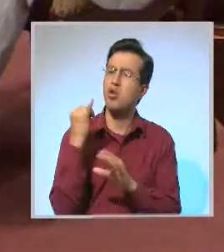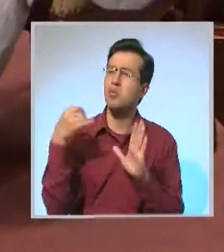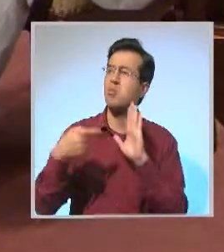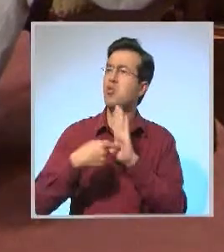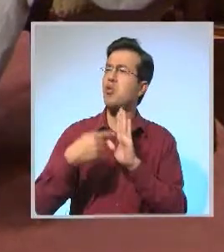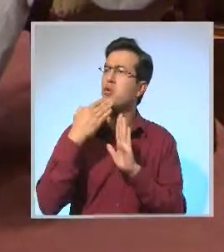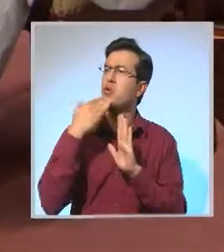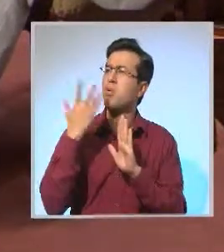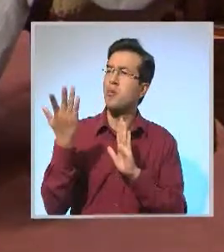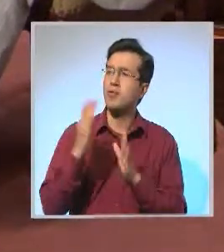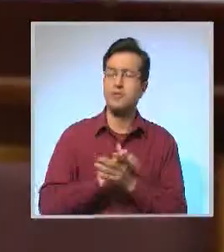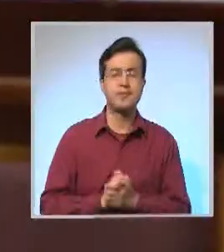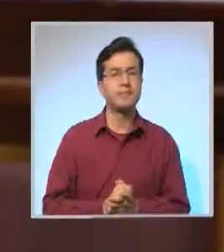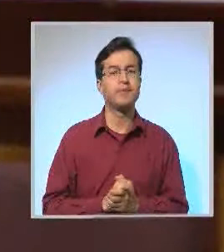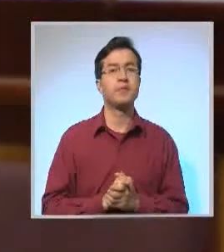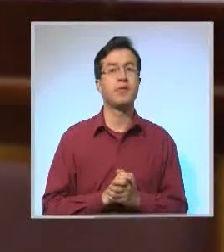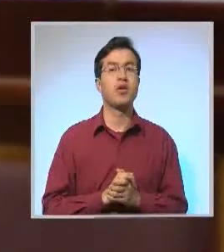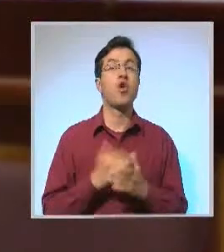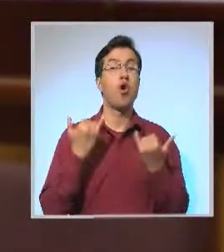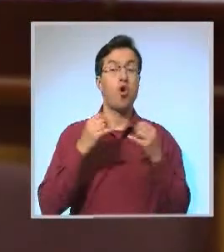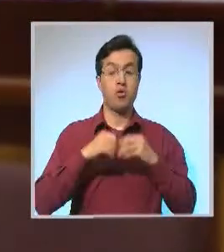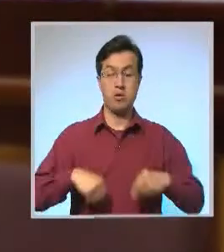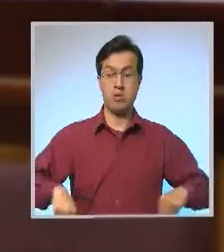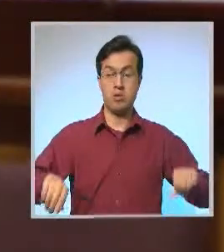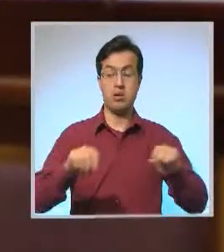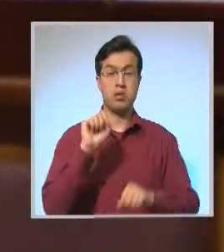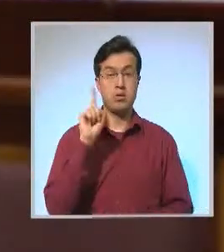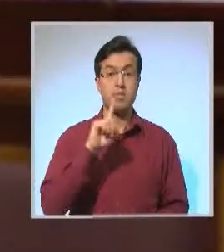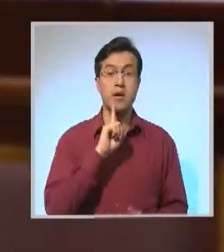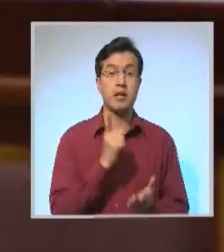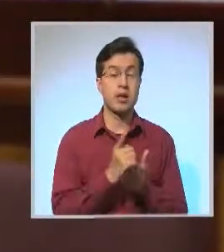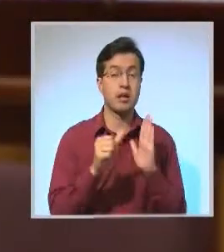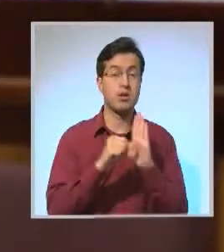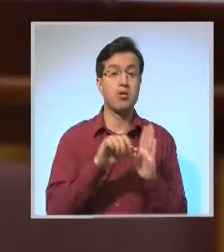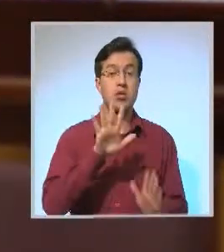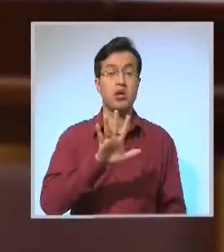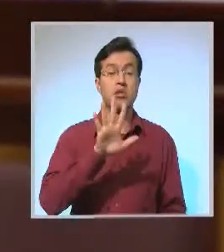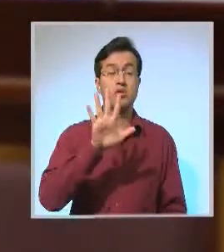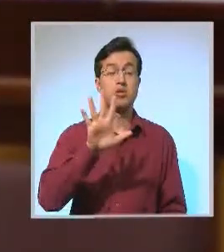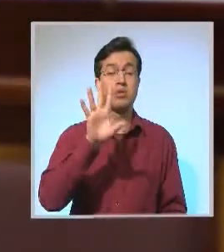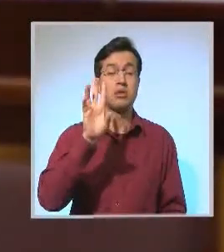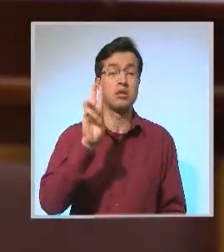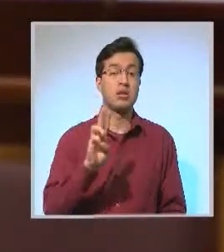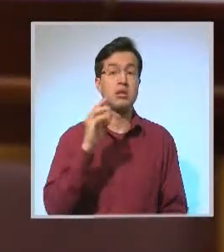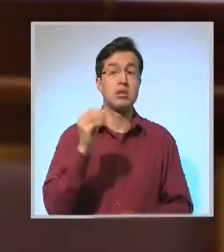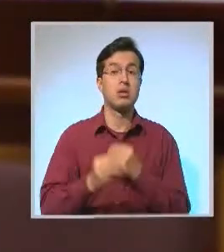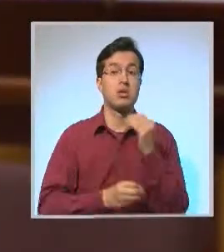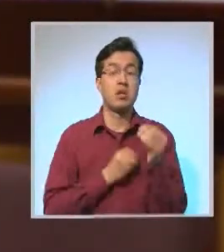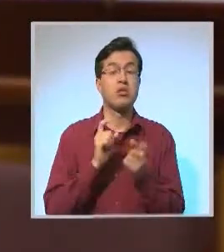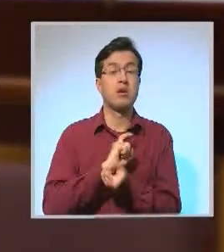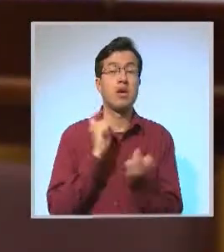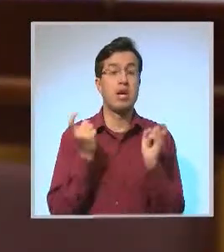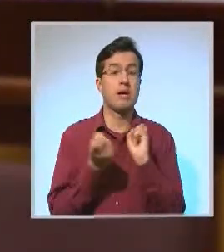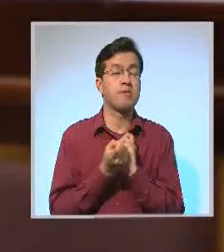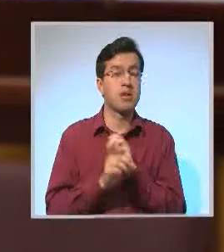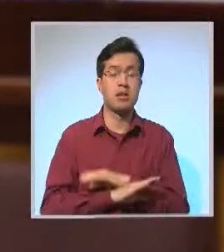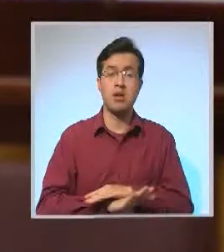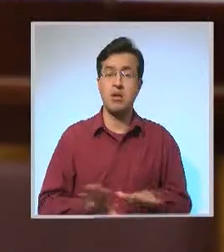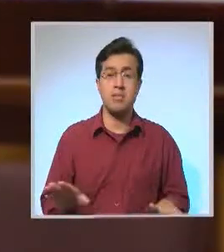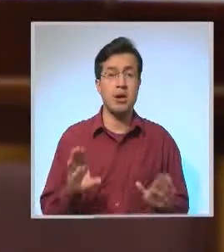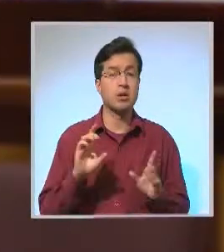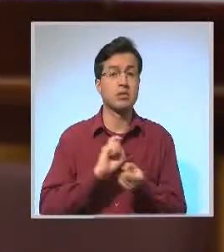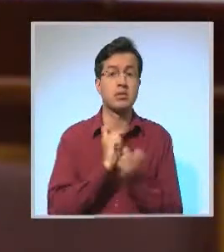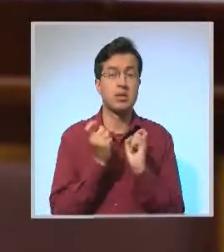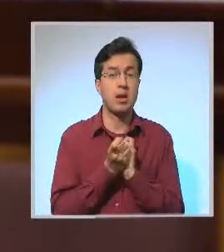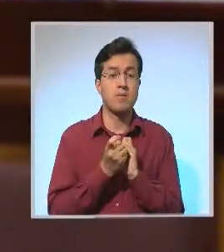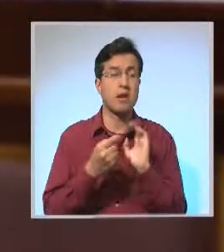a la plusvalía y existe actualmente está en el artículo 556 lo que se ha hecho es modificar la aplicación de este impuesto